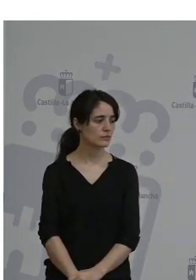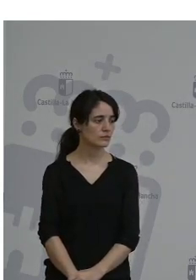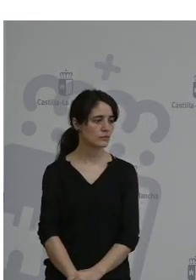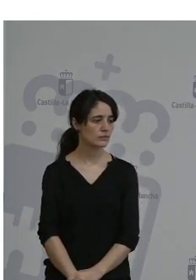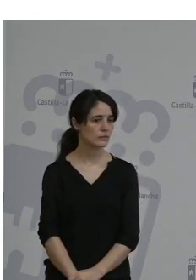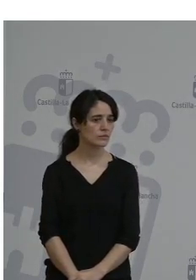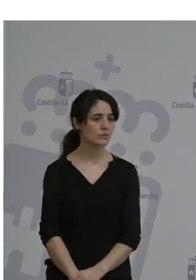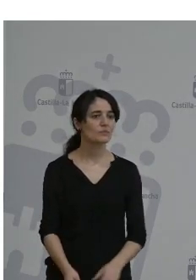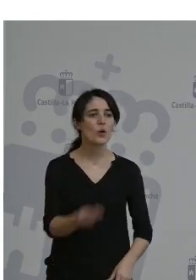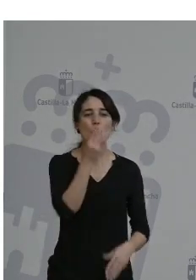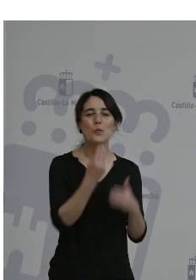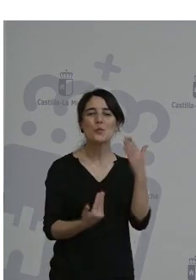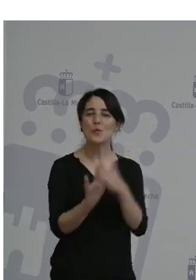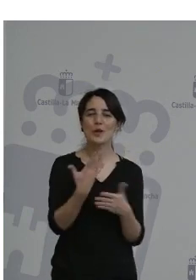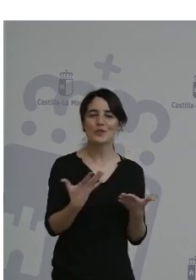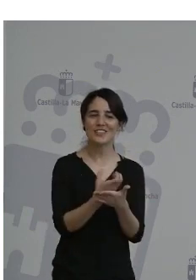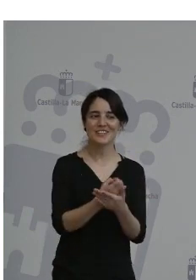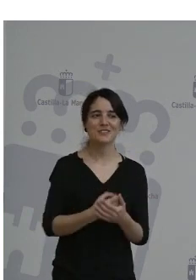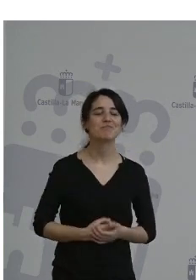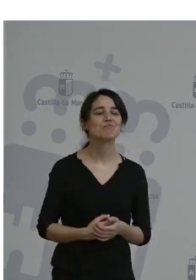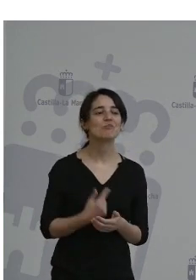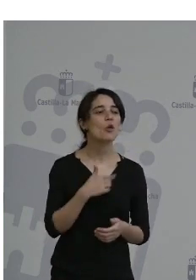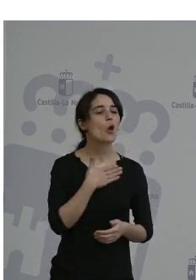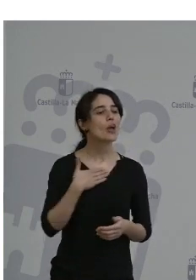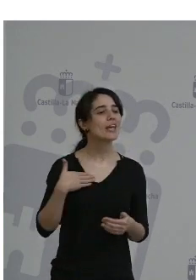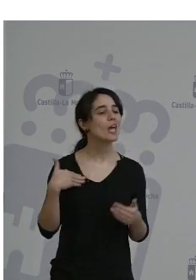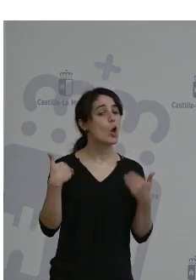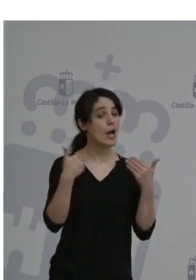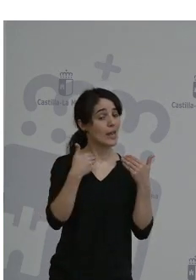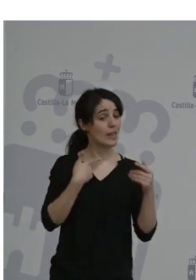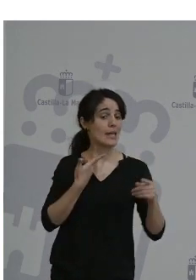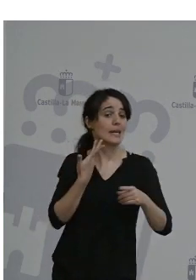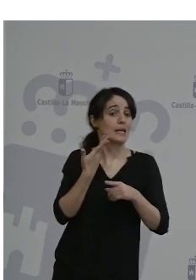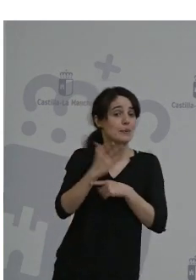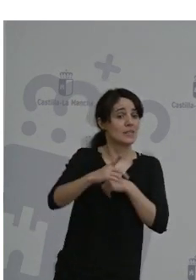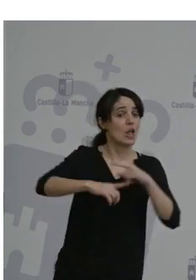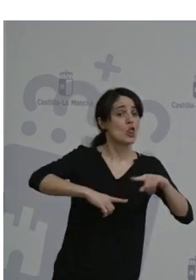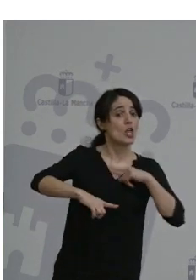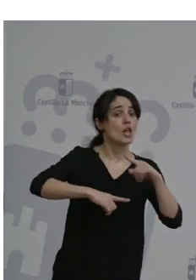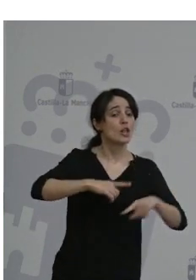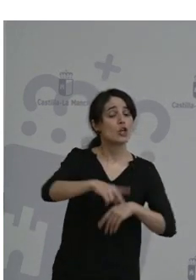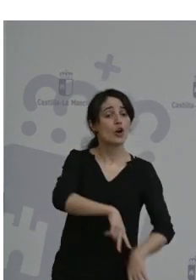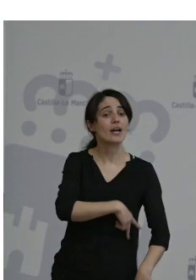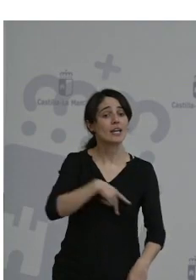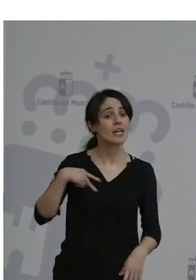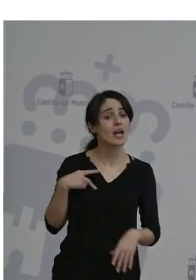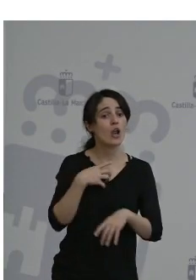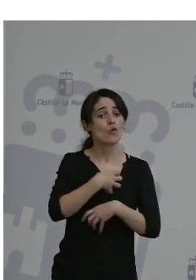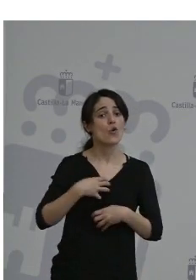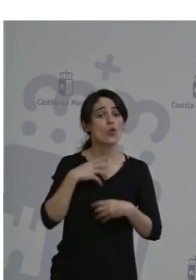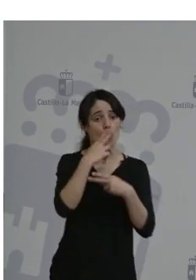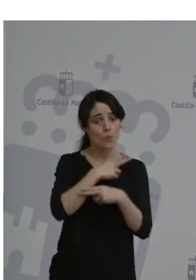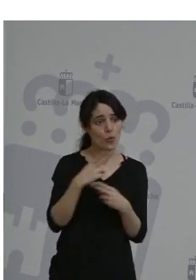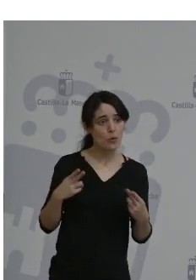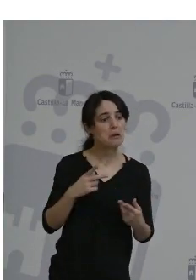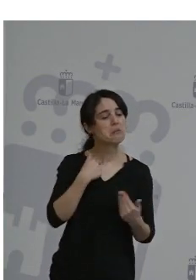buenos días a todos quiero agradecer en nombre de la Dirección General de la Función Pública la concesión de este premio